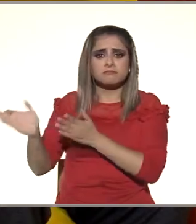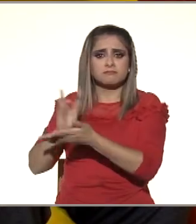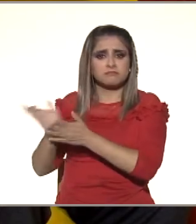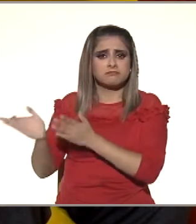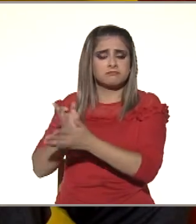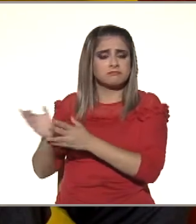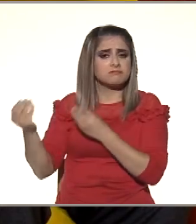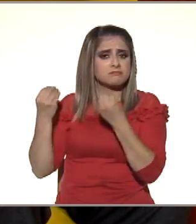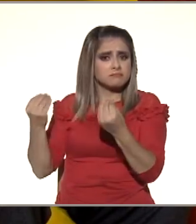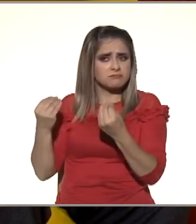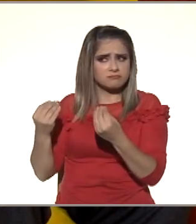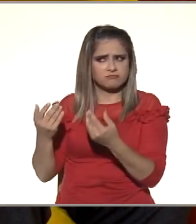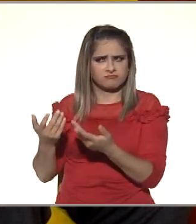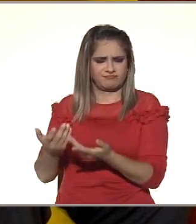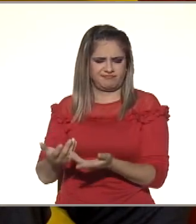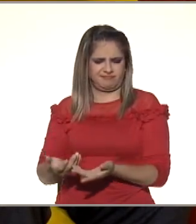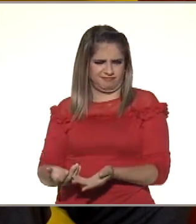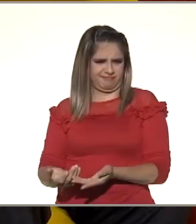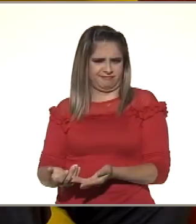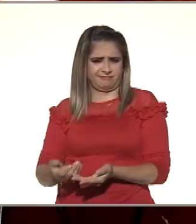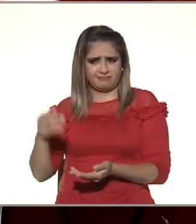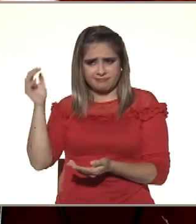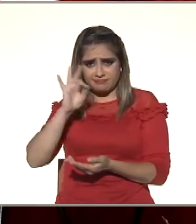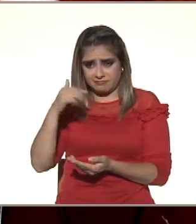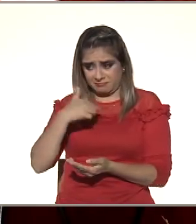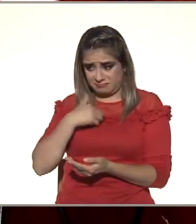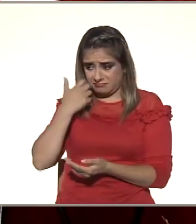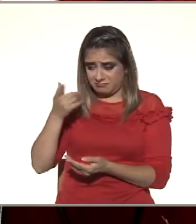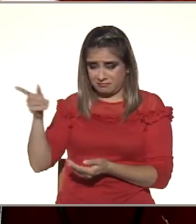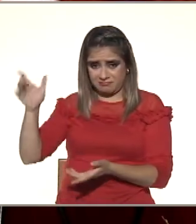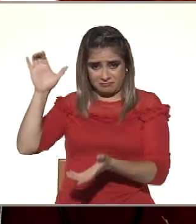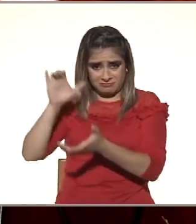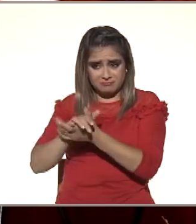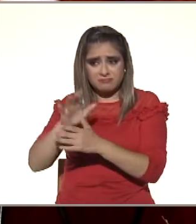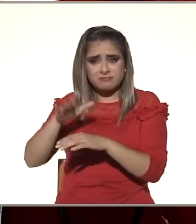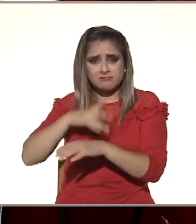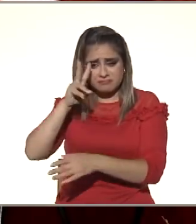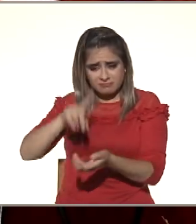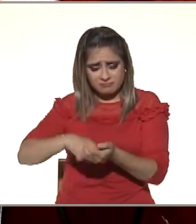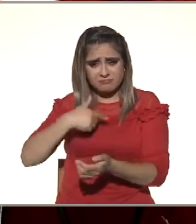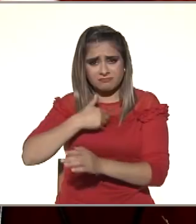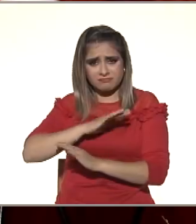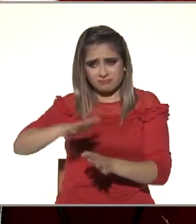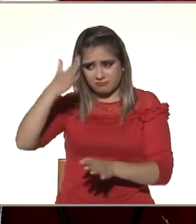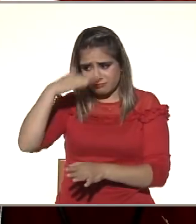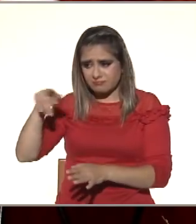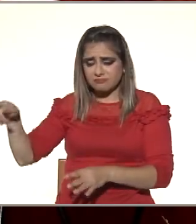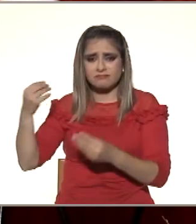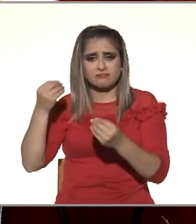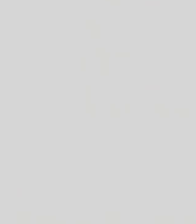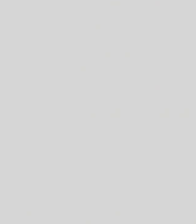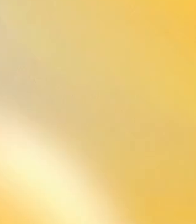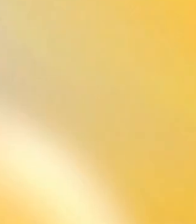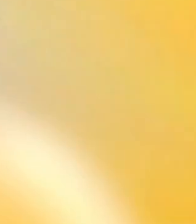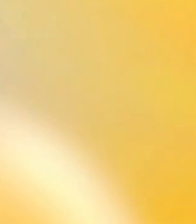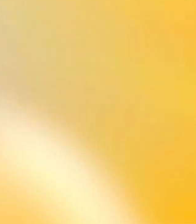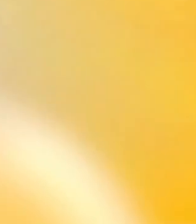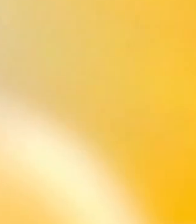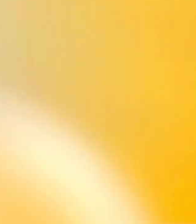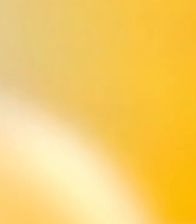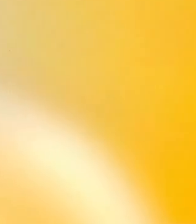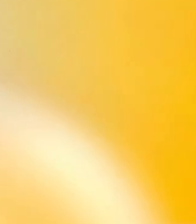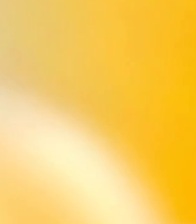Entonces ya puedes preguntarte si tú deseas casarte con alguien con quien has tenido ya toda esta vivencia.